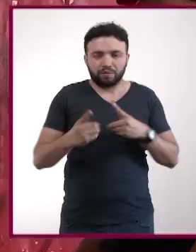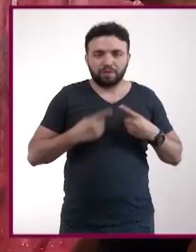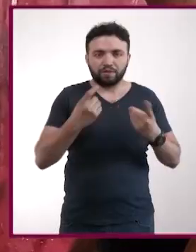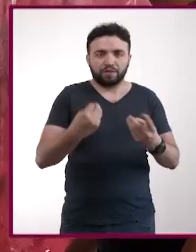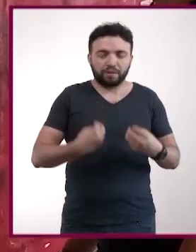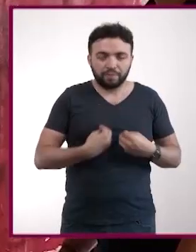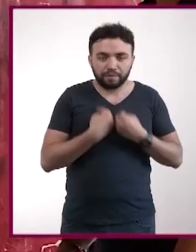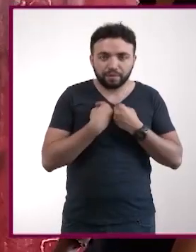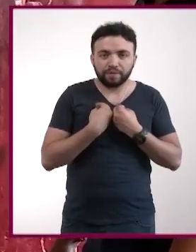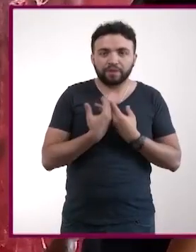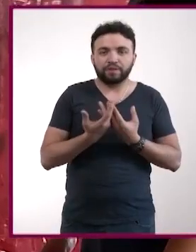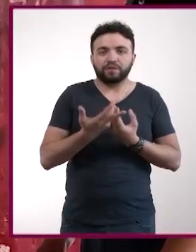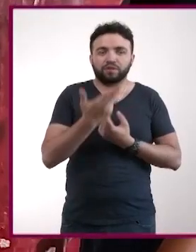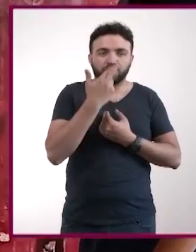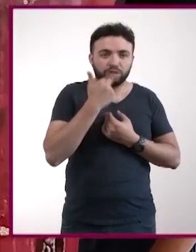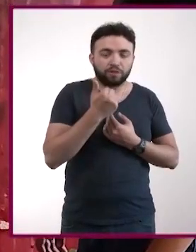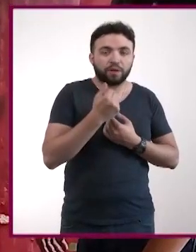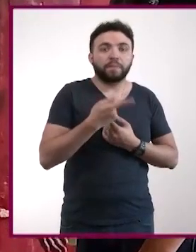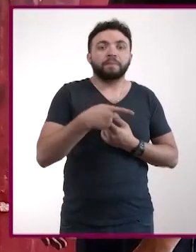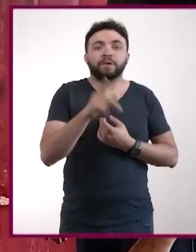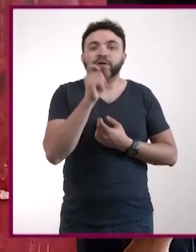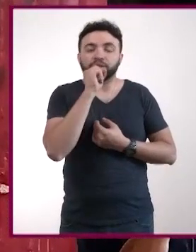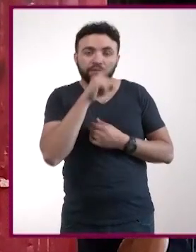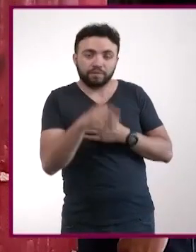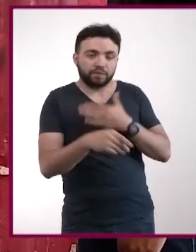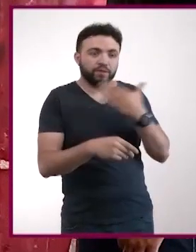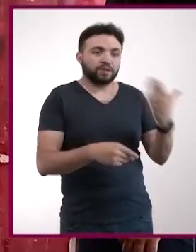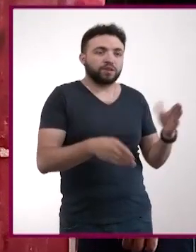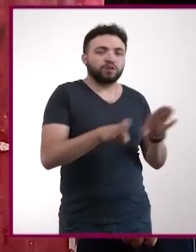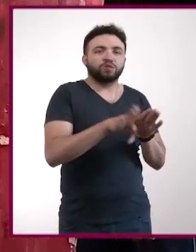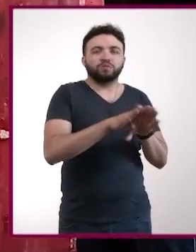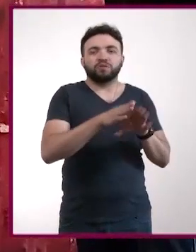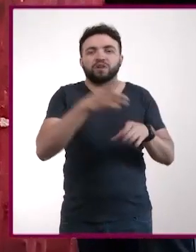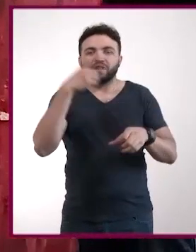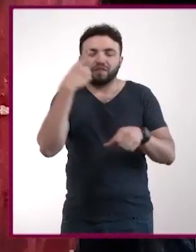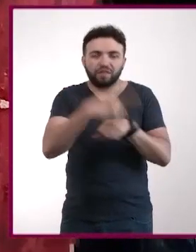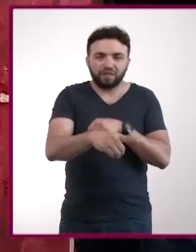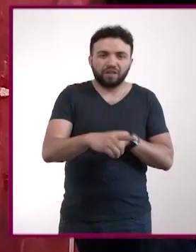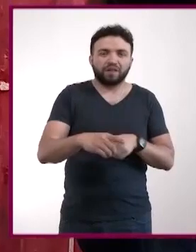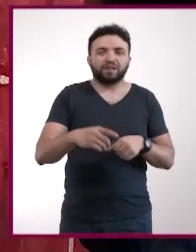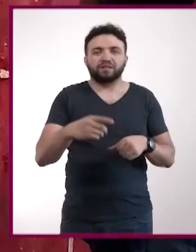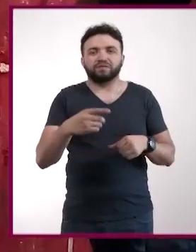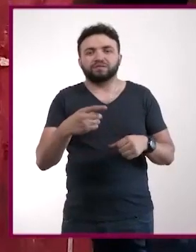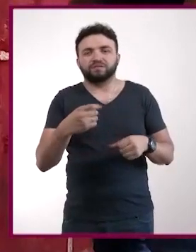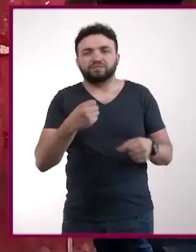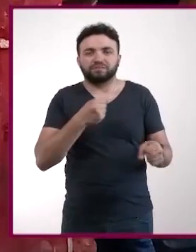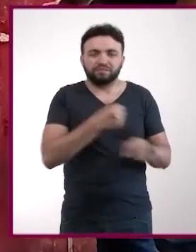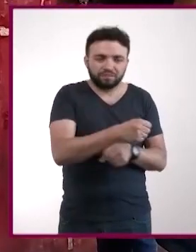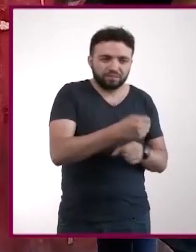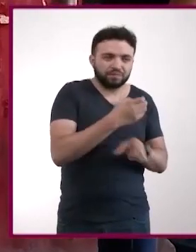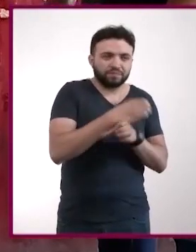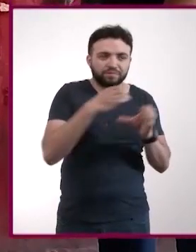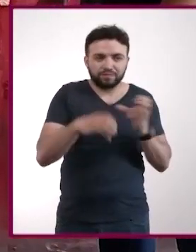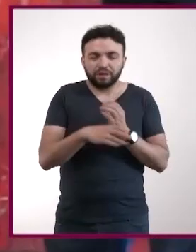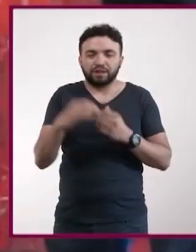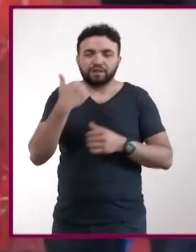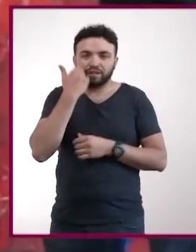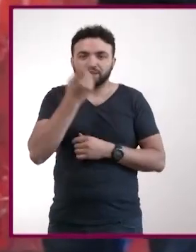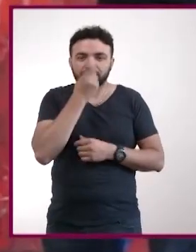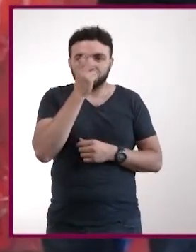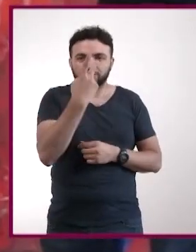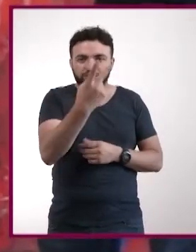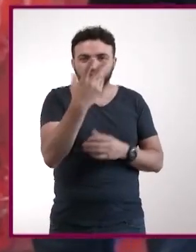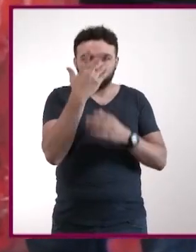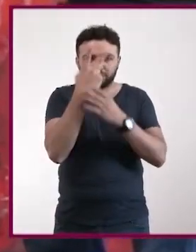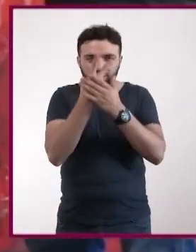también es roja, etcétera, pero también significa daño, es muy violento también. Ajá, entonces en ese